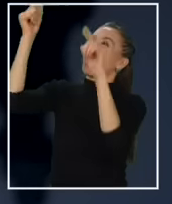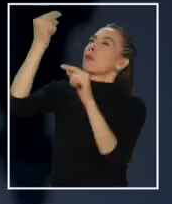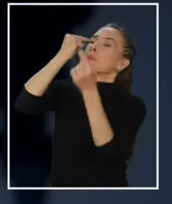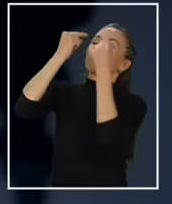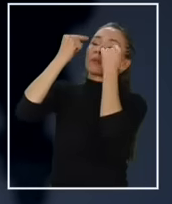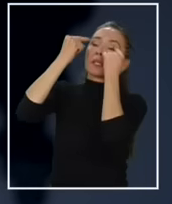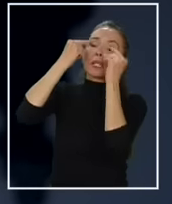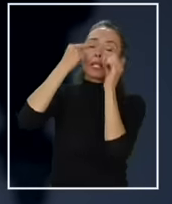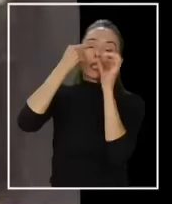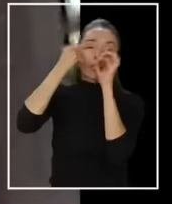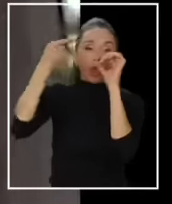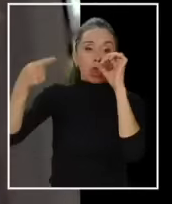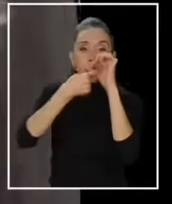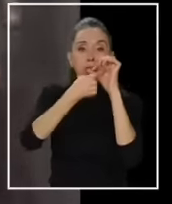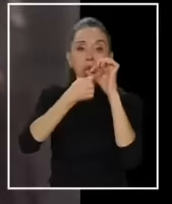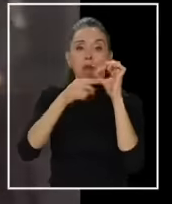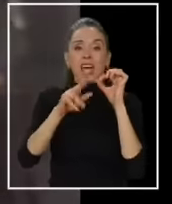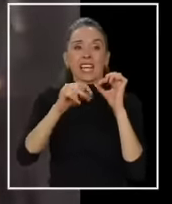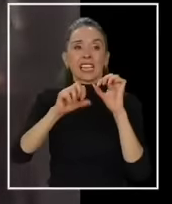mate la retina de la gente?